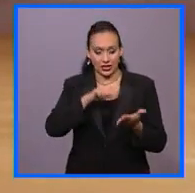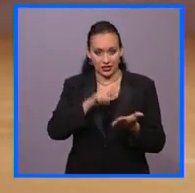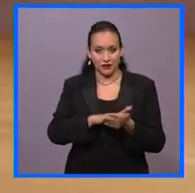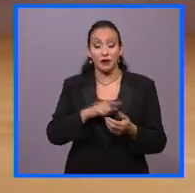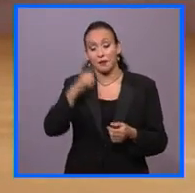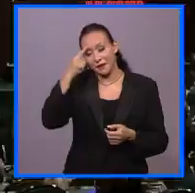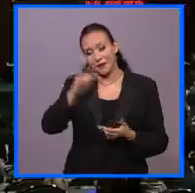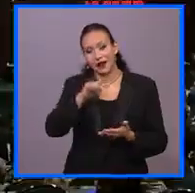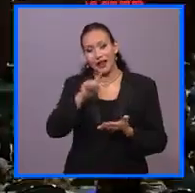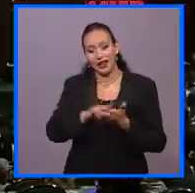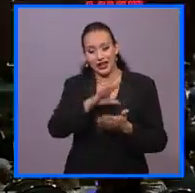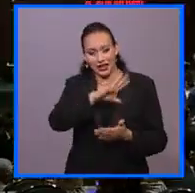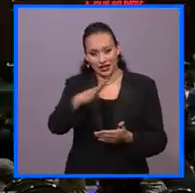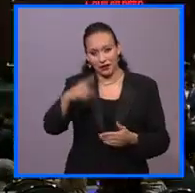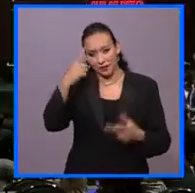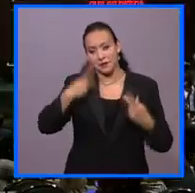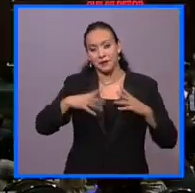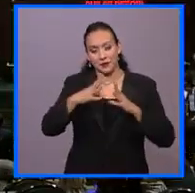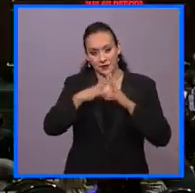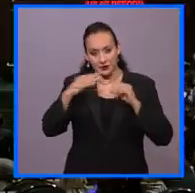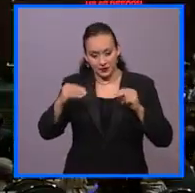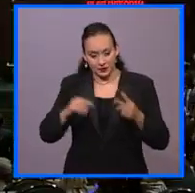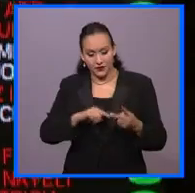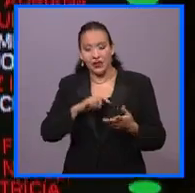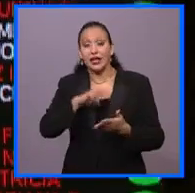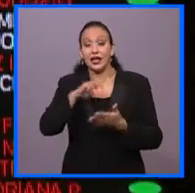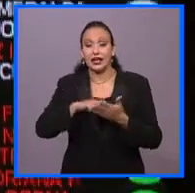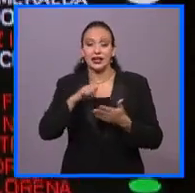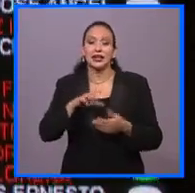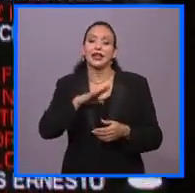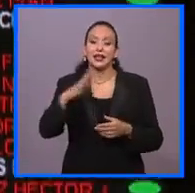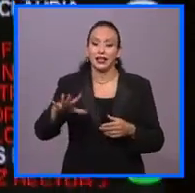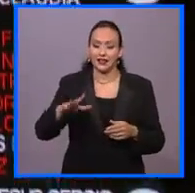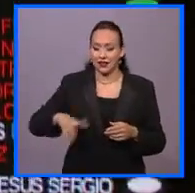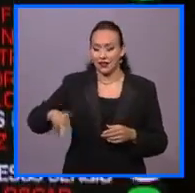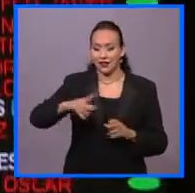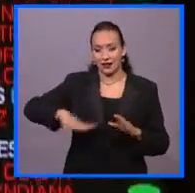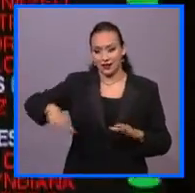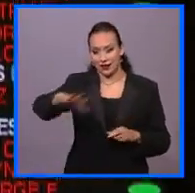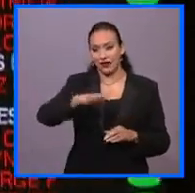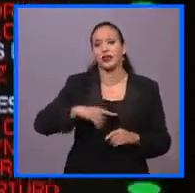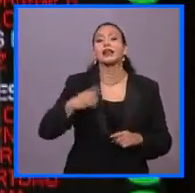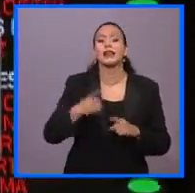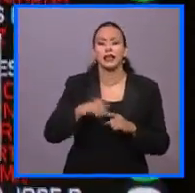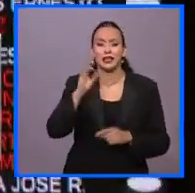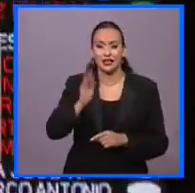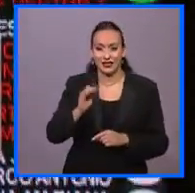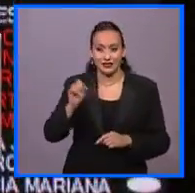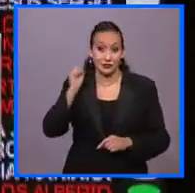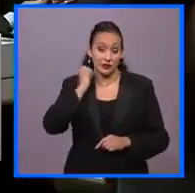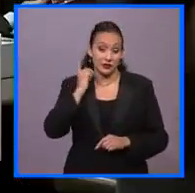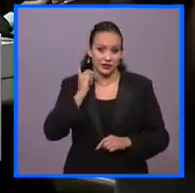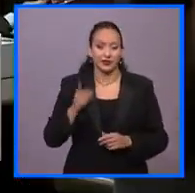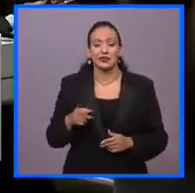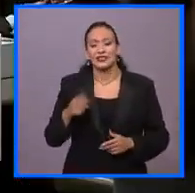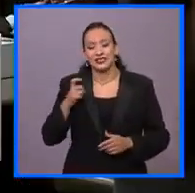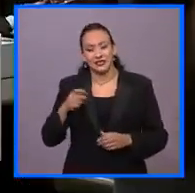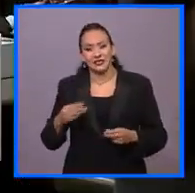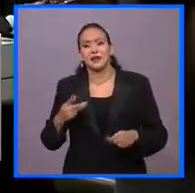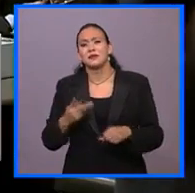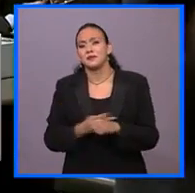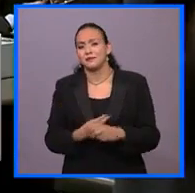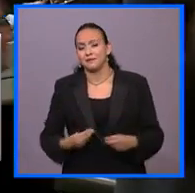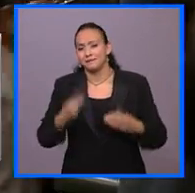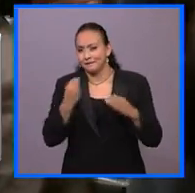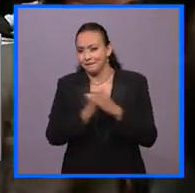Ley General de Desaparición Forzada y a la Ley General de Población aprobadas por el Congreso ponen en riesgo la privacidad de las